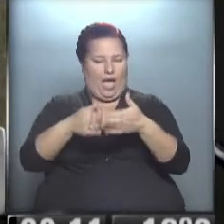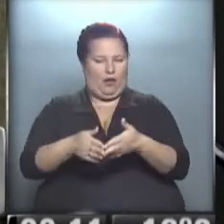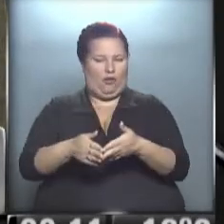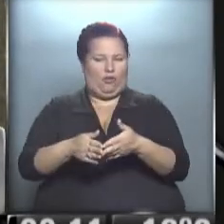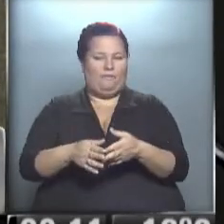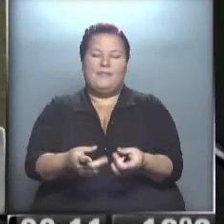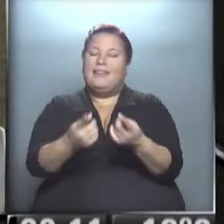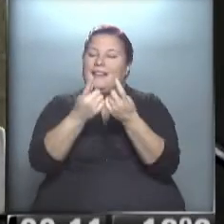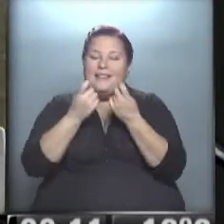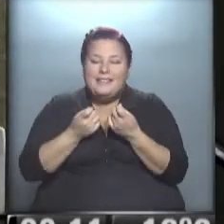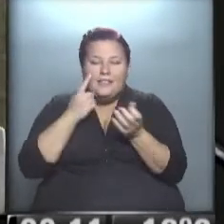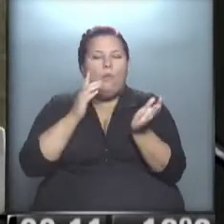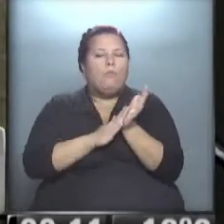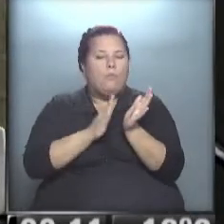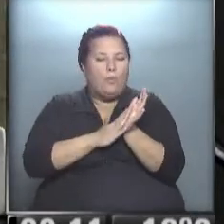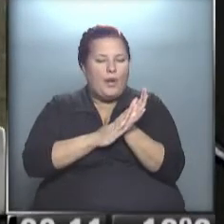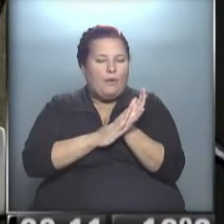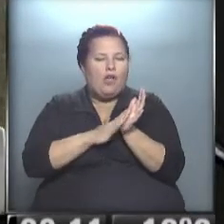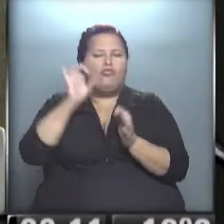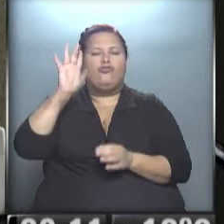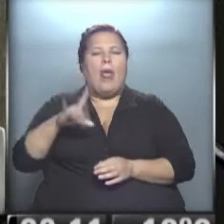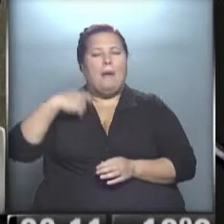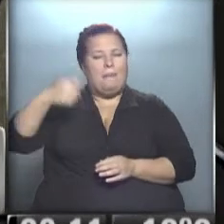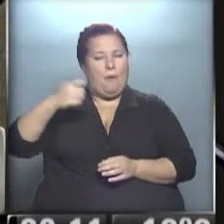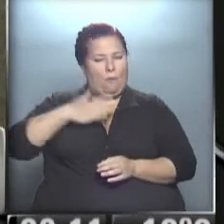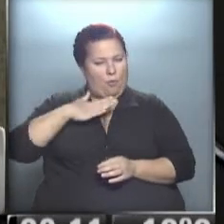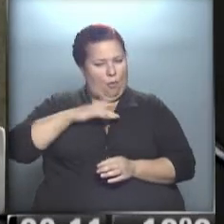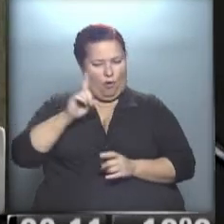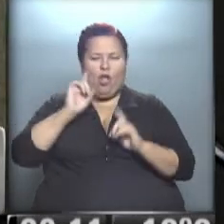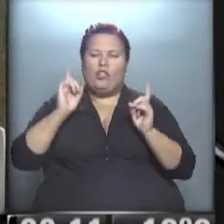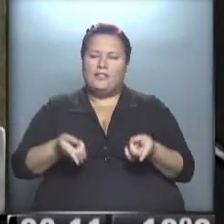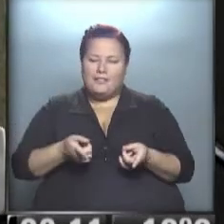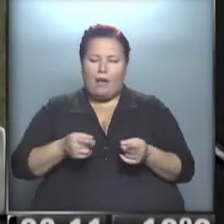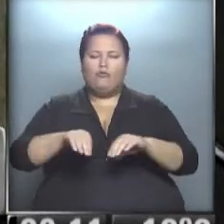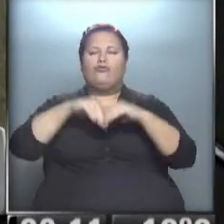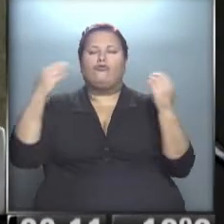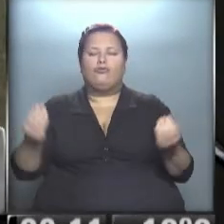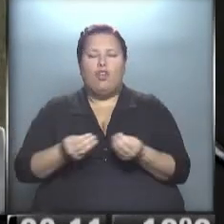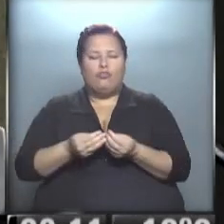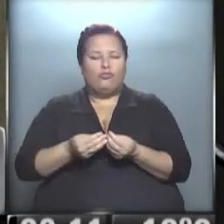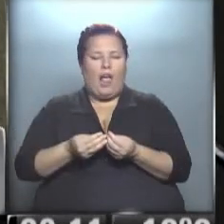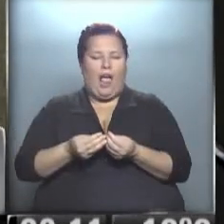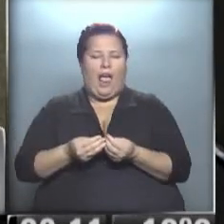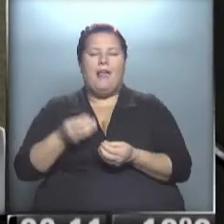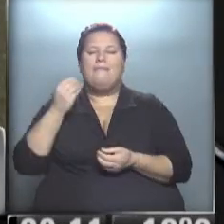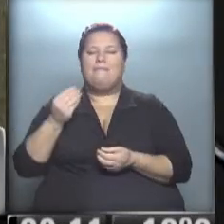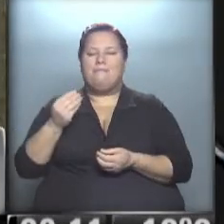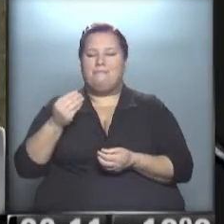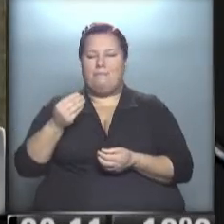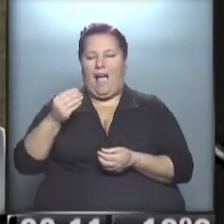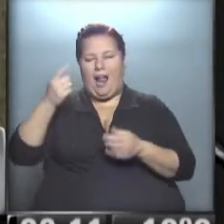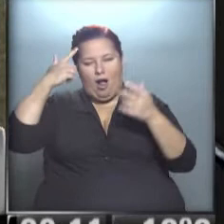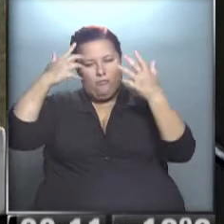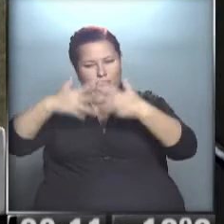necesario registrar no solamente el financiamiento propio sino también el volumen total de contrapartida para la ejecución de los